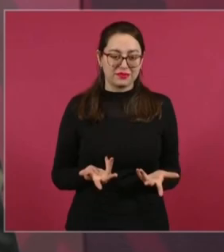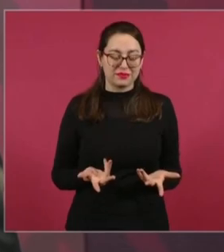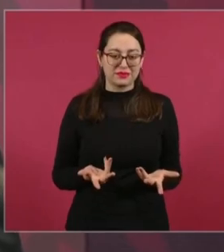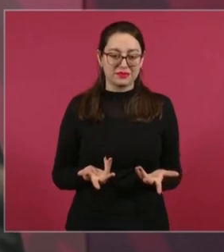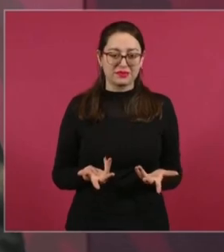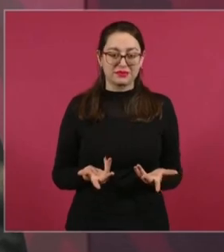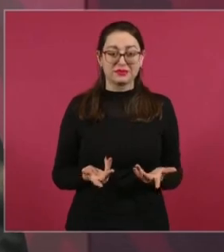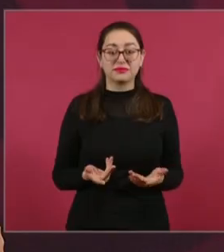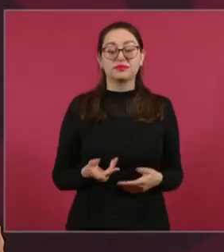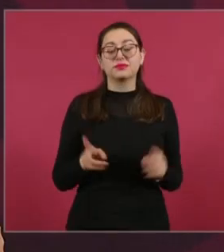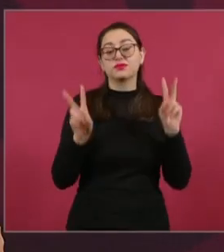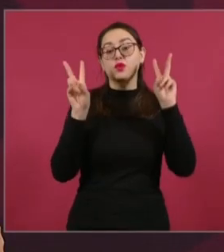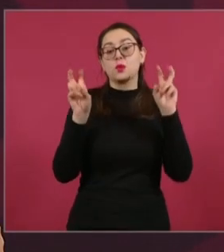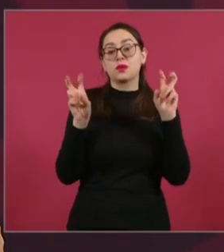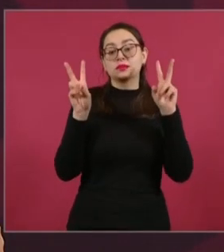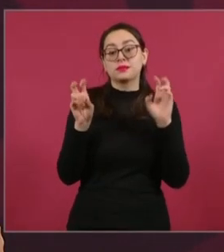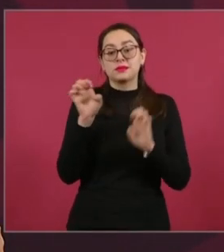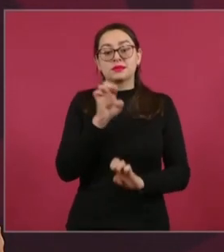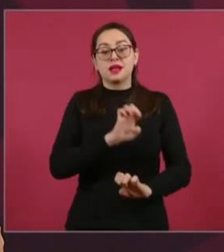un pseudoempresario,